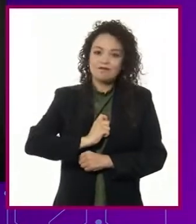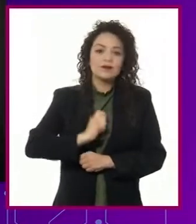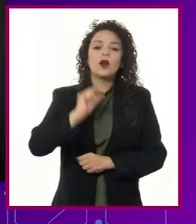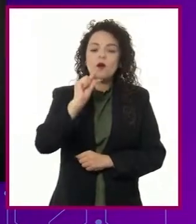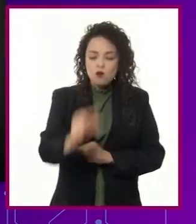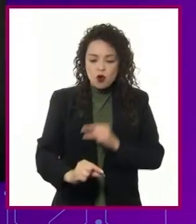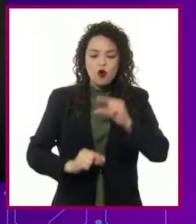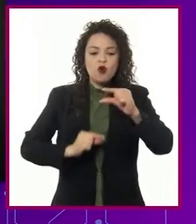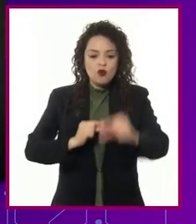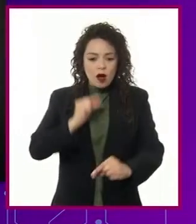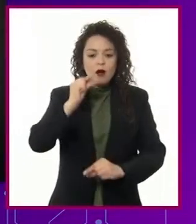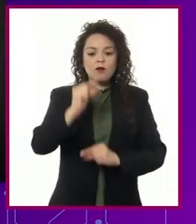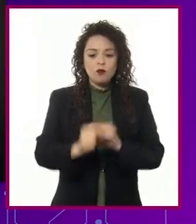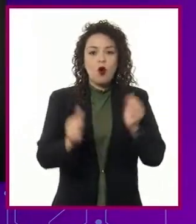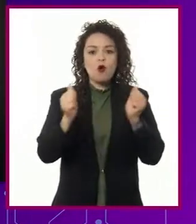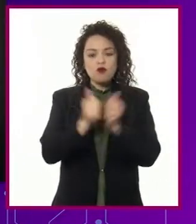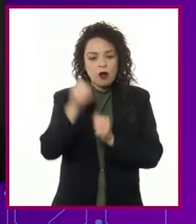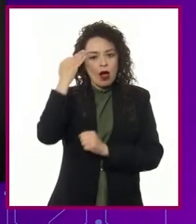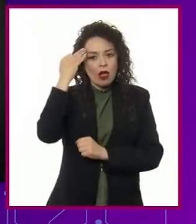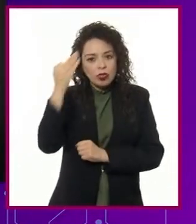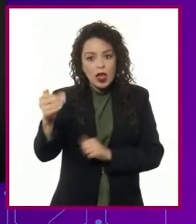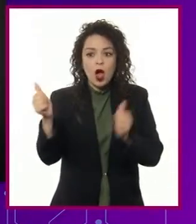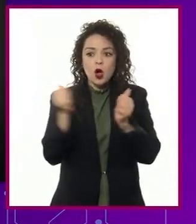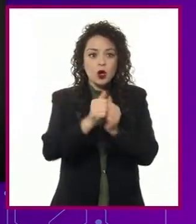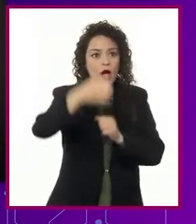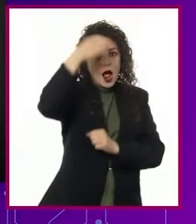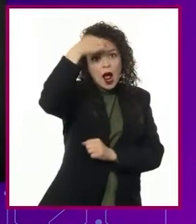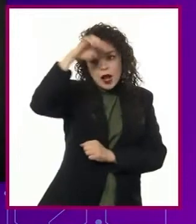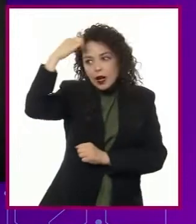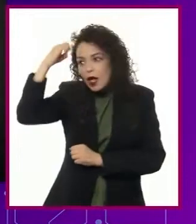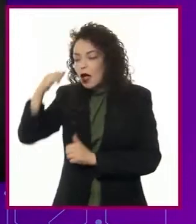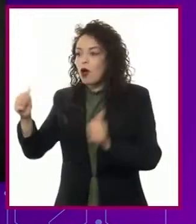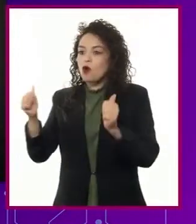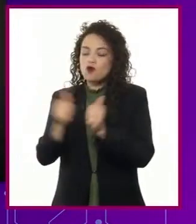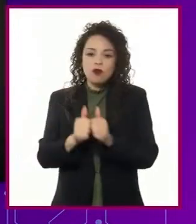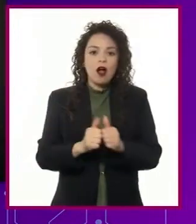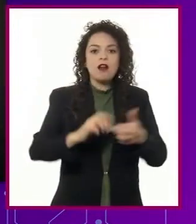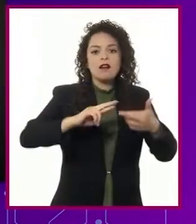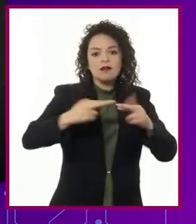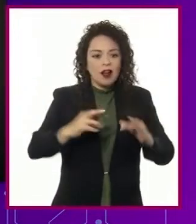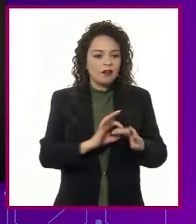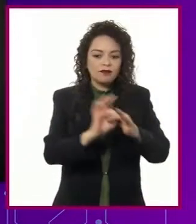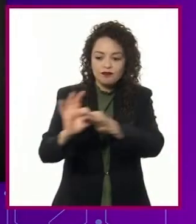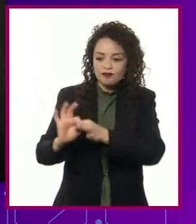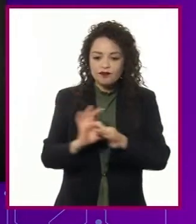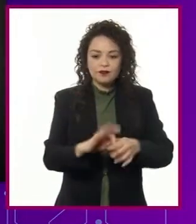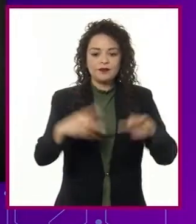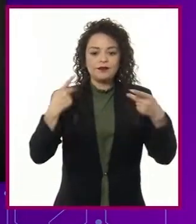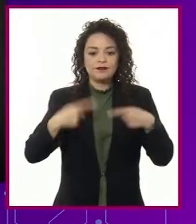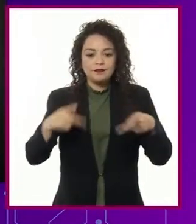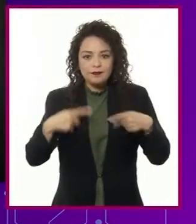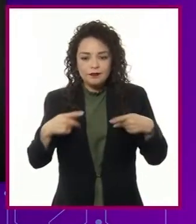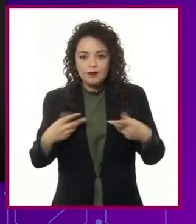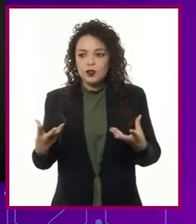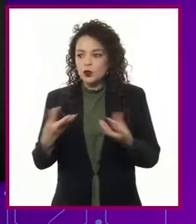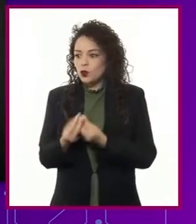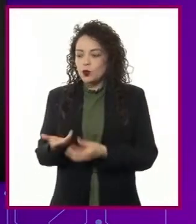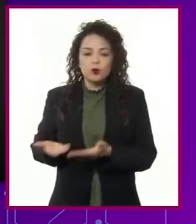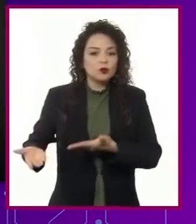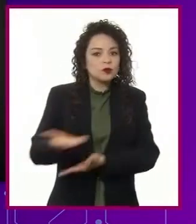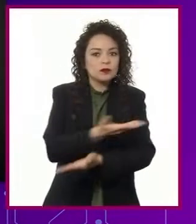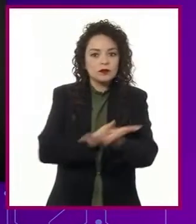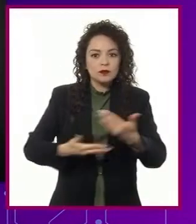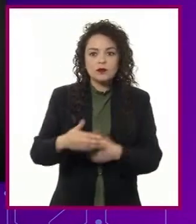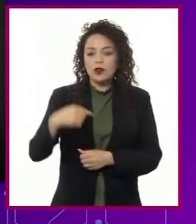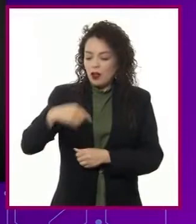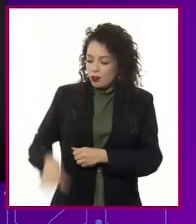tiempo, a través de las experiencias que adquirimos, de las relaciones que establecemos con las personas que nos rodean y del ambiente en que crecemos y nos